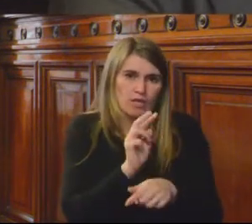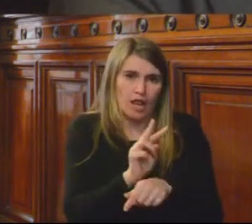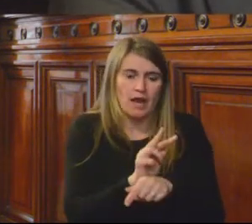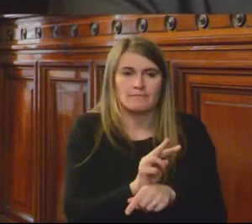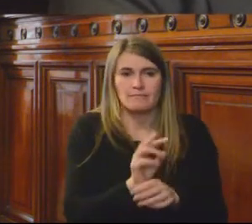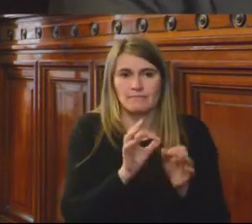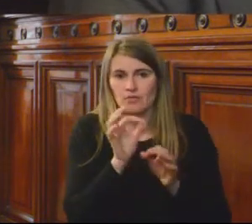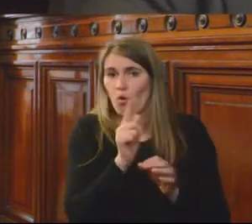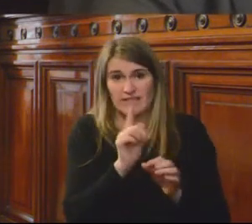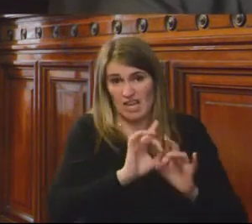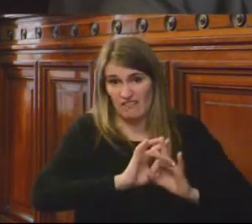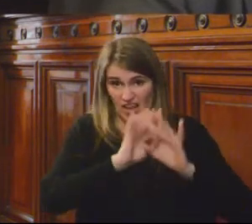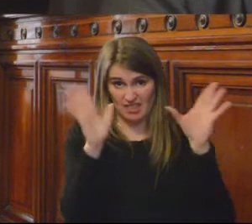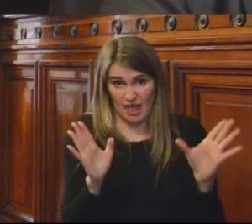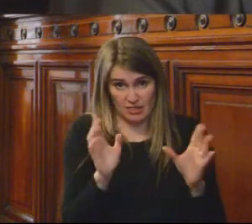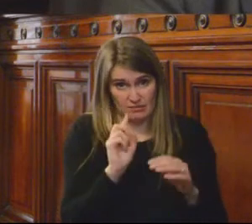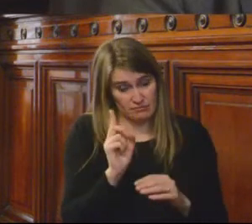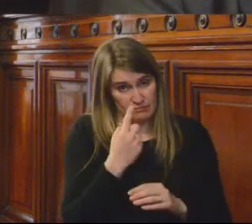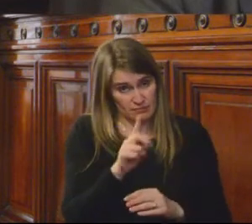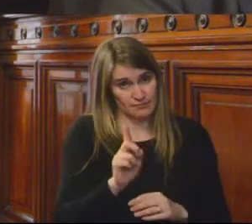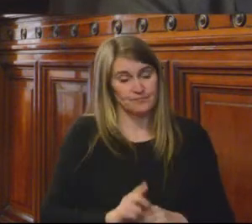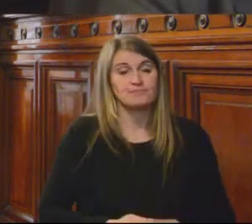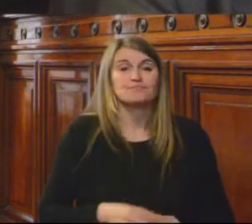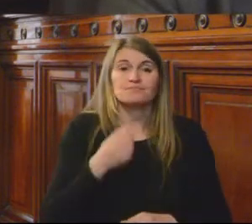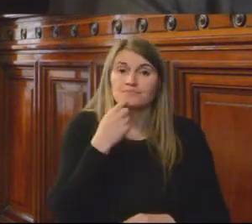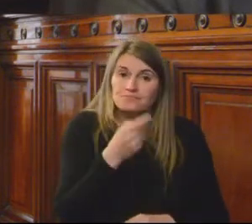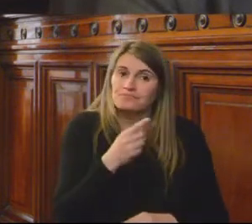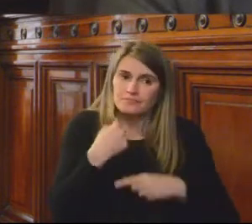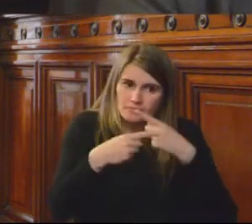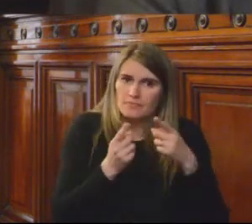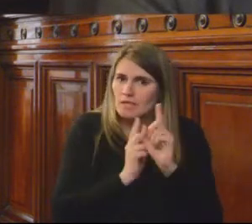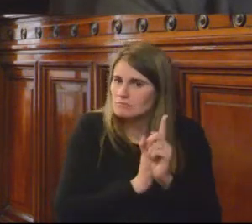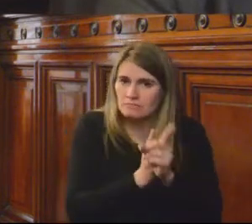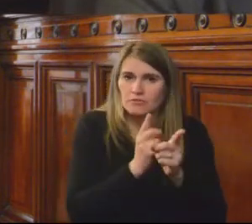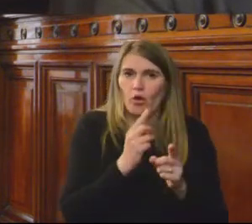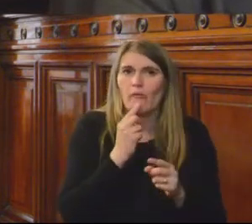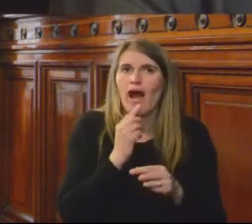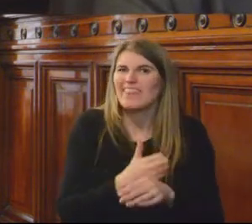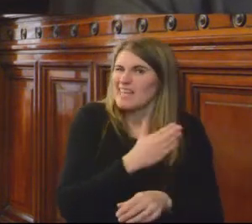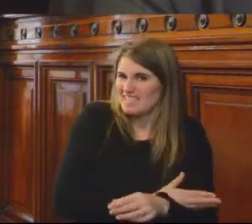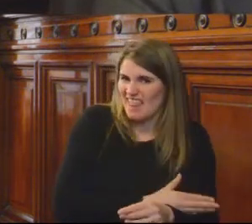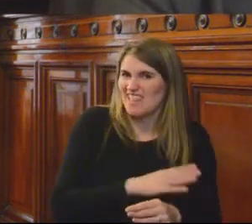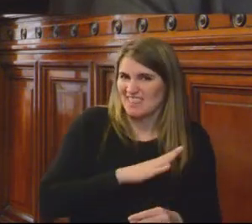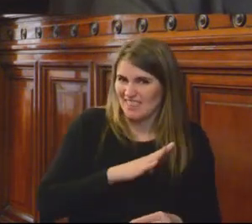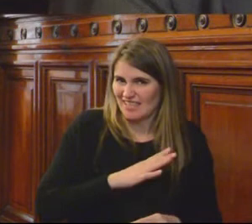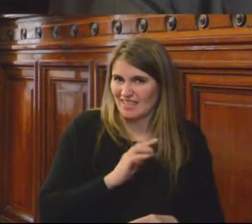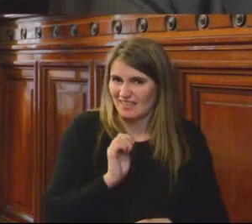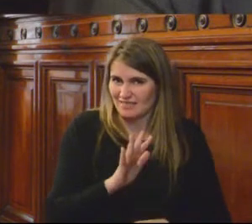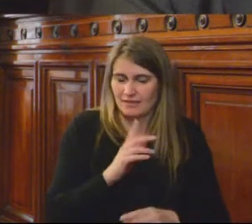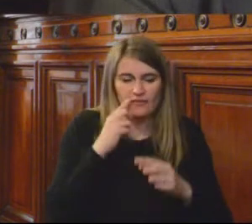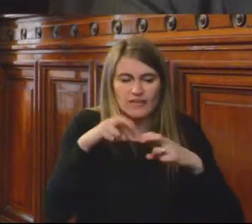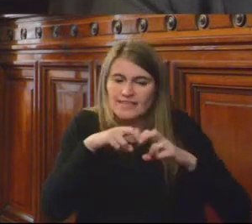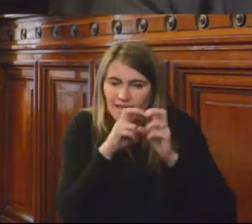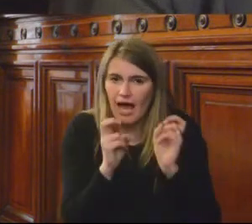de libertad restringida. Pero además de estas personas que siguen formalmente criminalizadas, es decir, que están